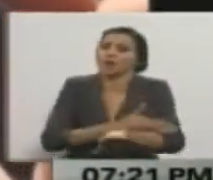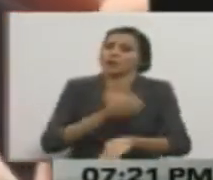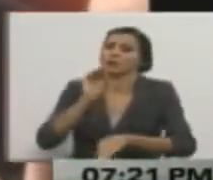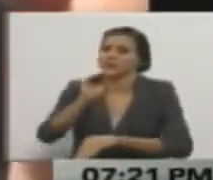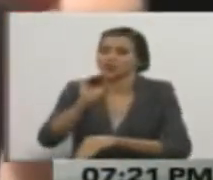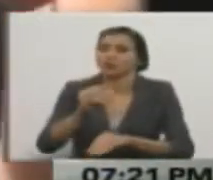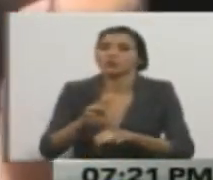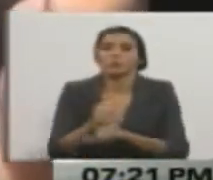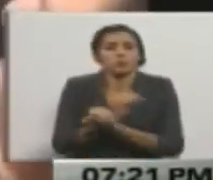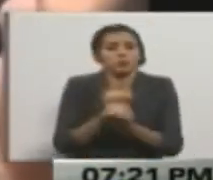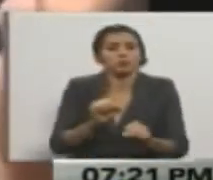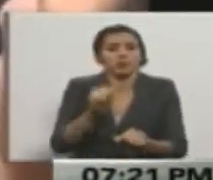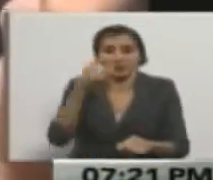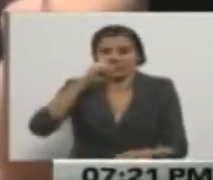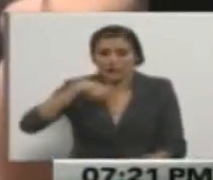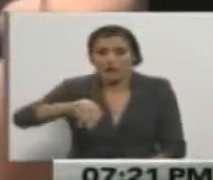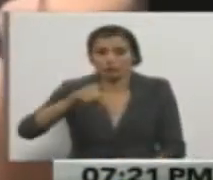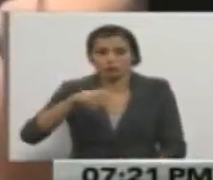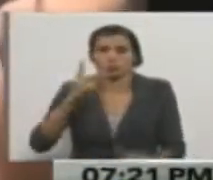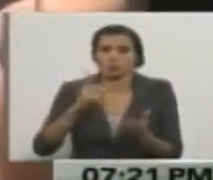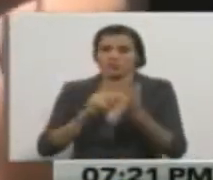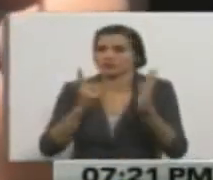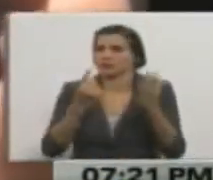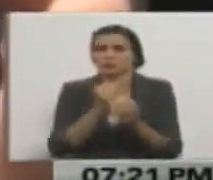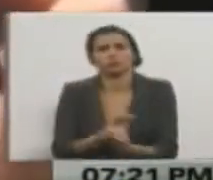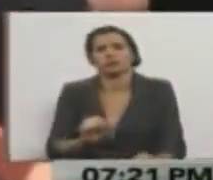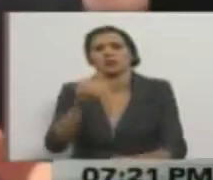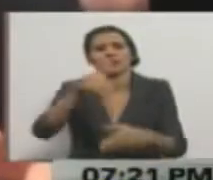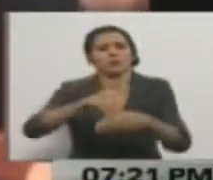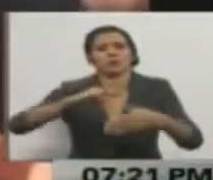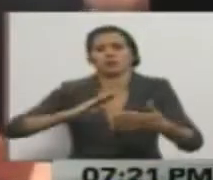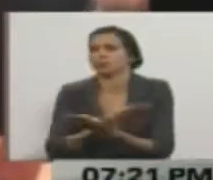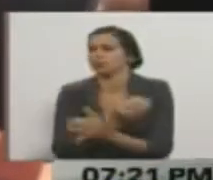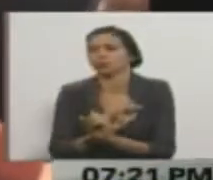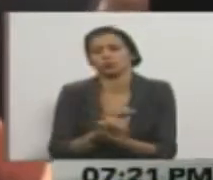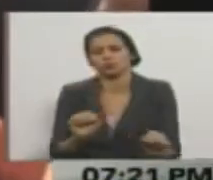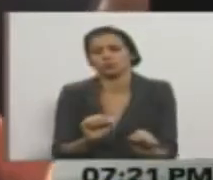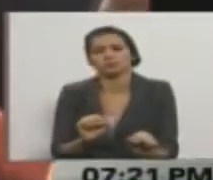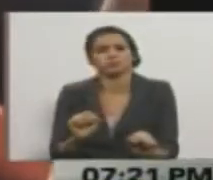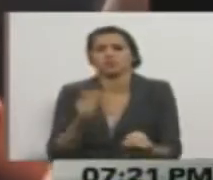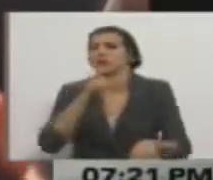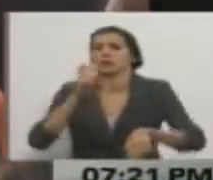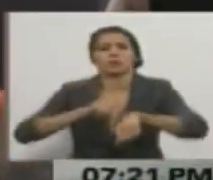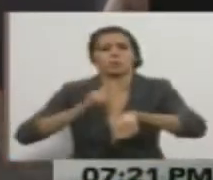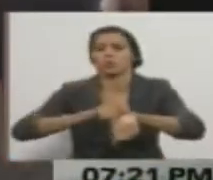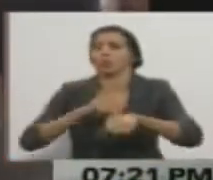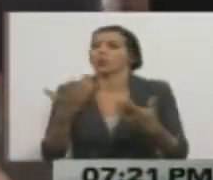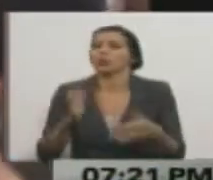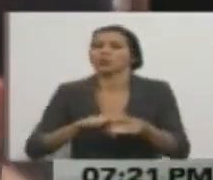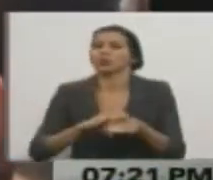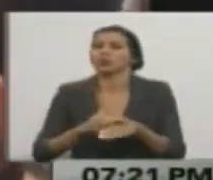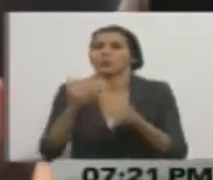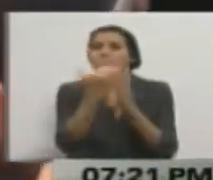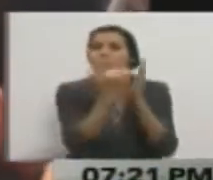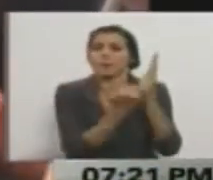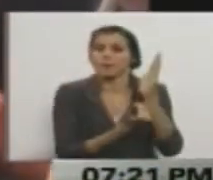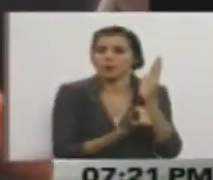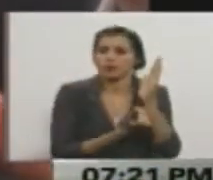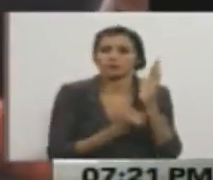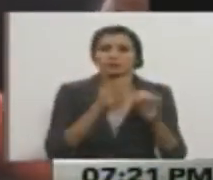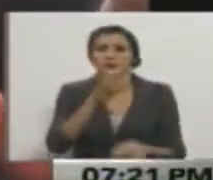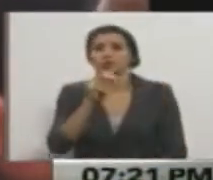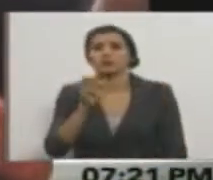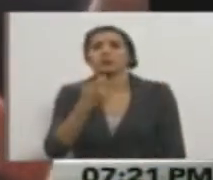referendo revocatorio para el año 2016. Ya el cronograma del Consejo Nacional Electoral sienta la